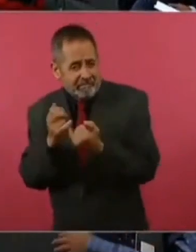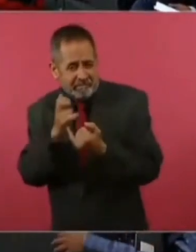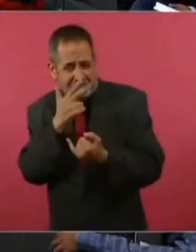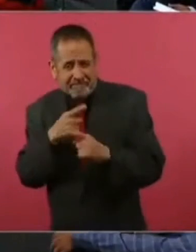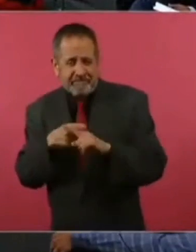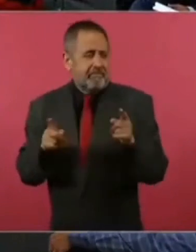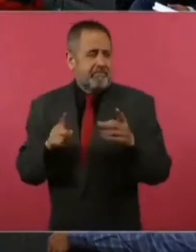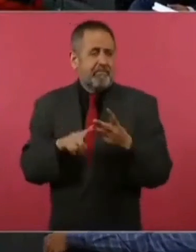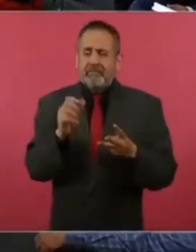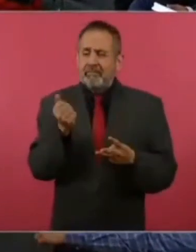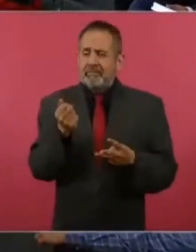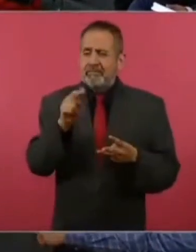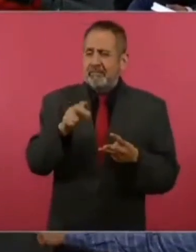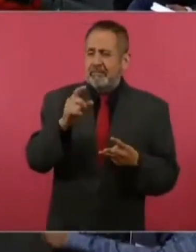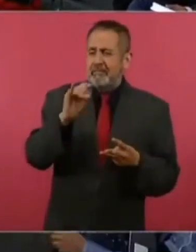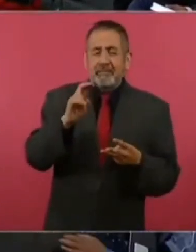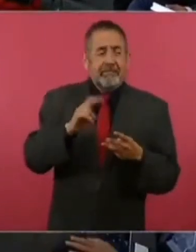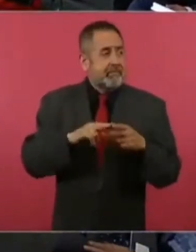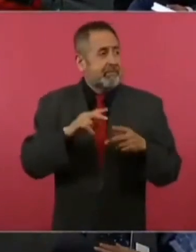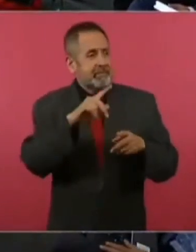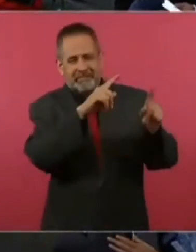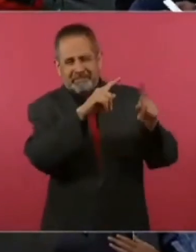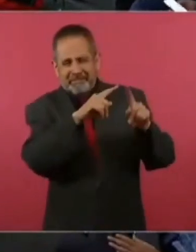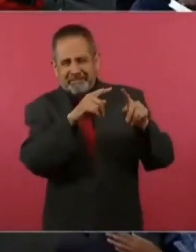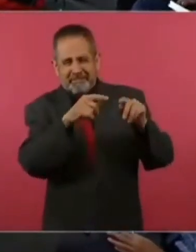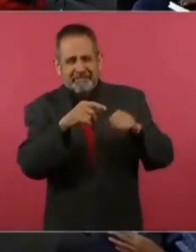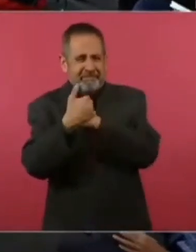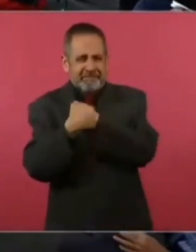o que San Quintín.